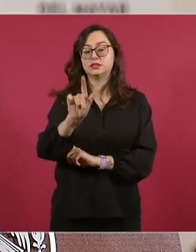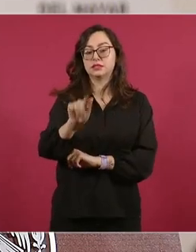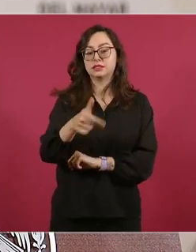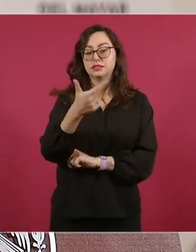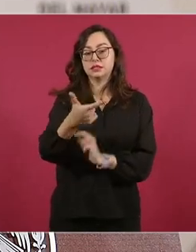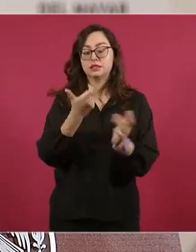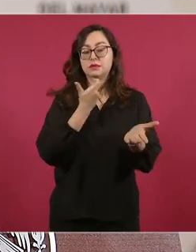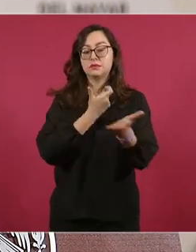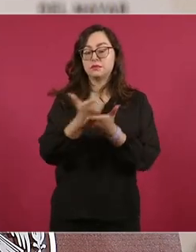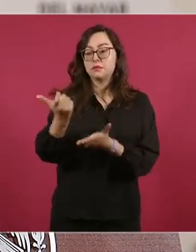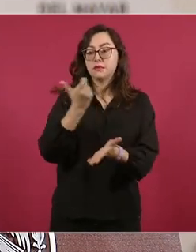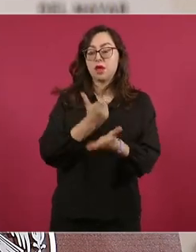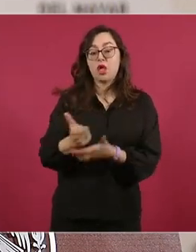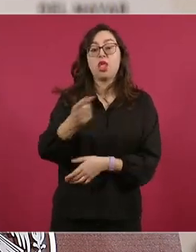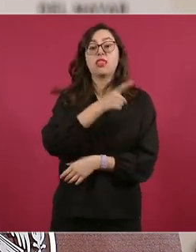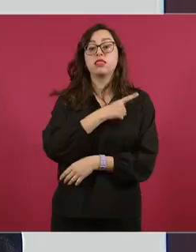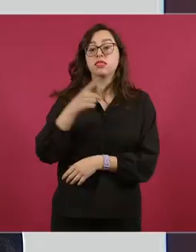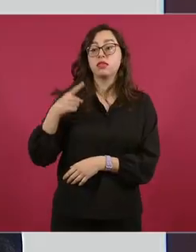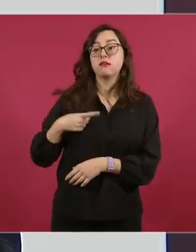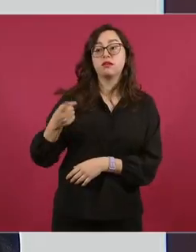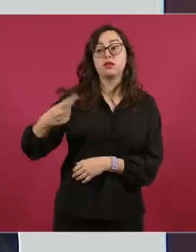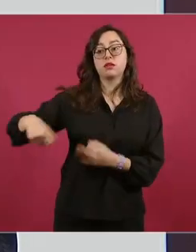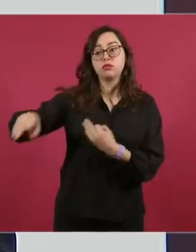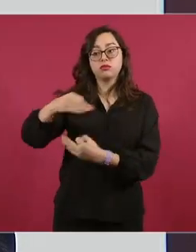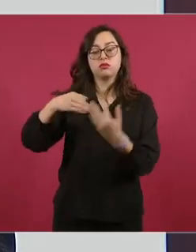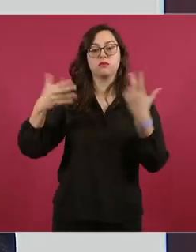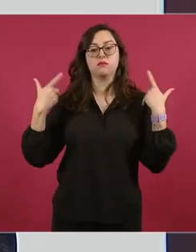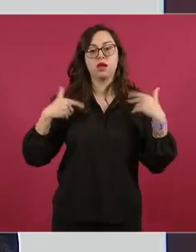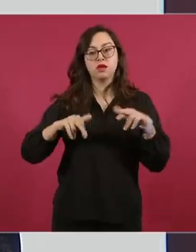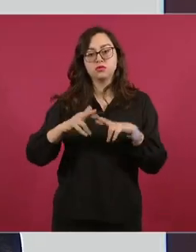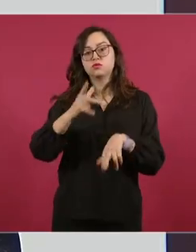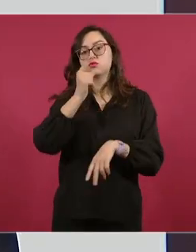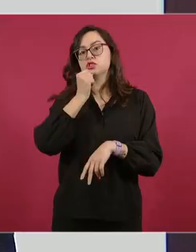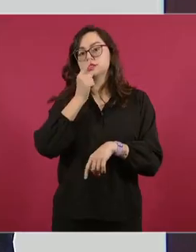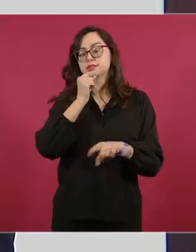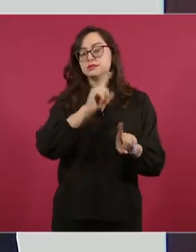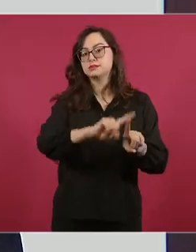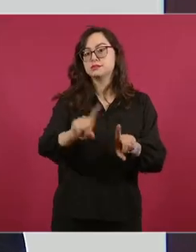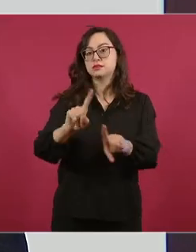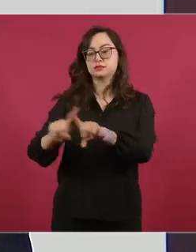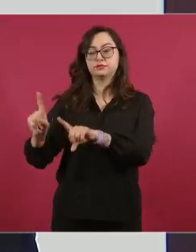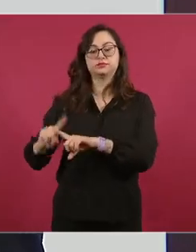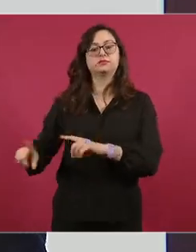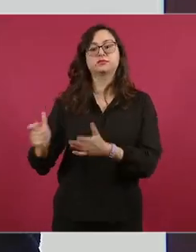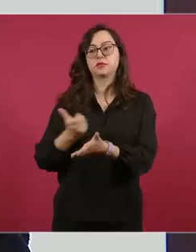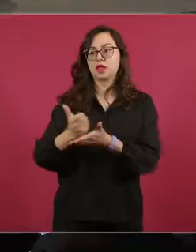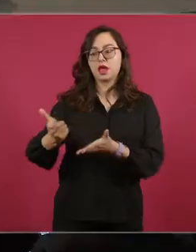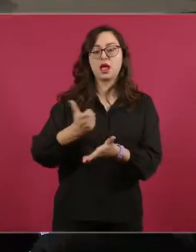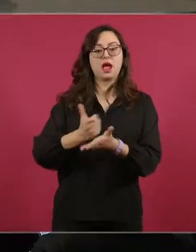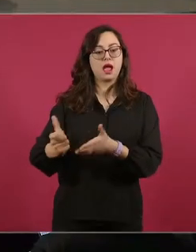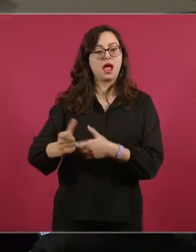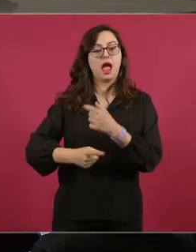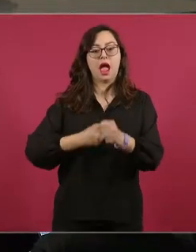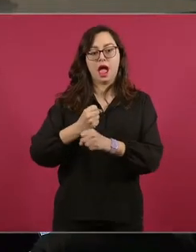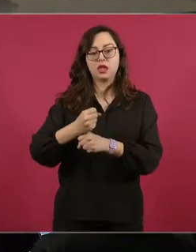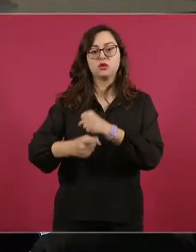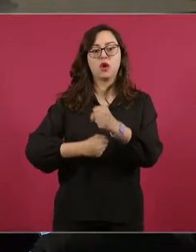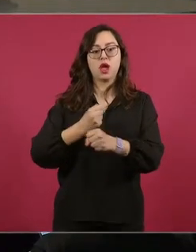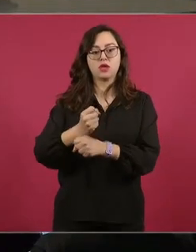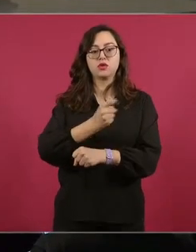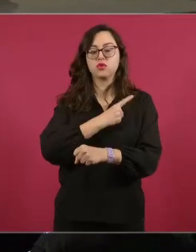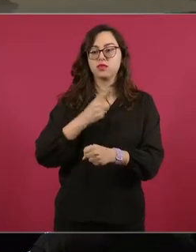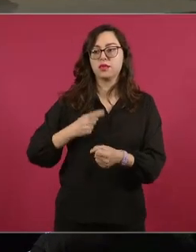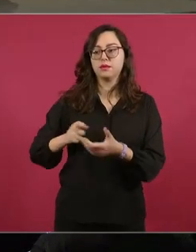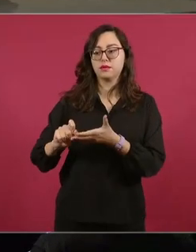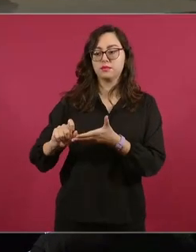16,777 pesos y se deberá ir actualizando año con año conforme a la inflación estimada. Siguiente, por favor. Y por ello